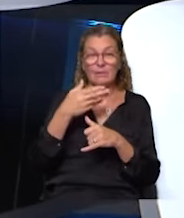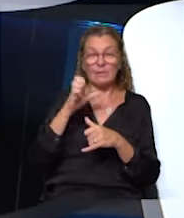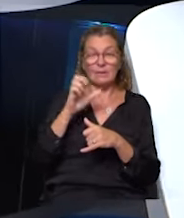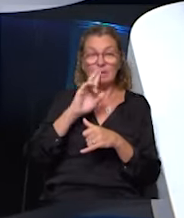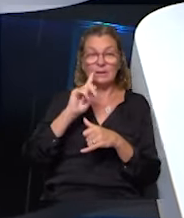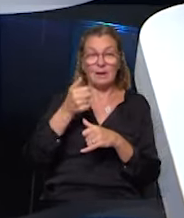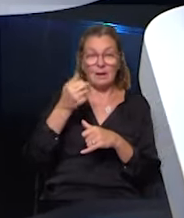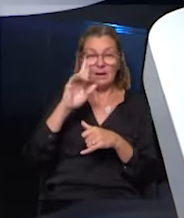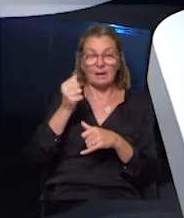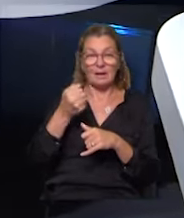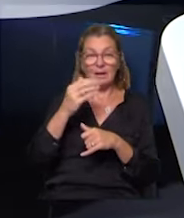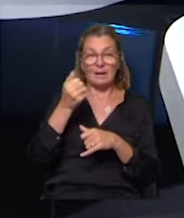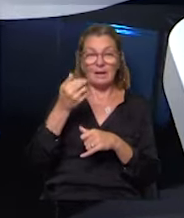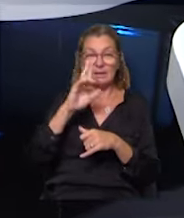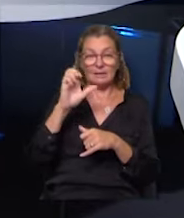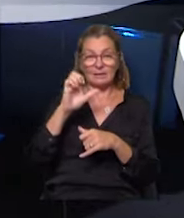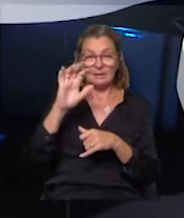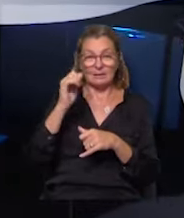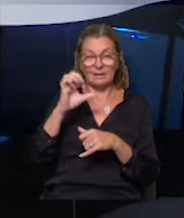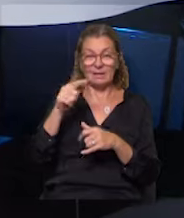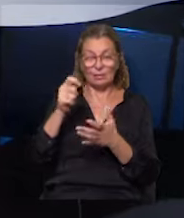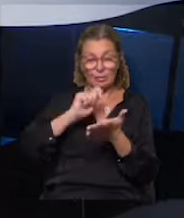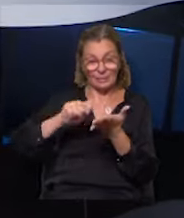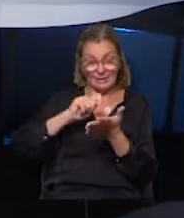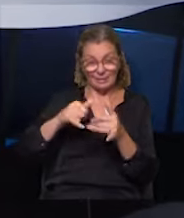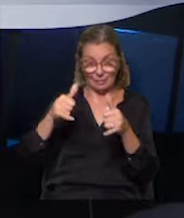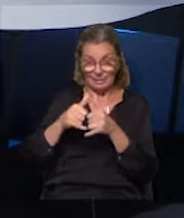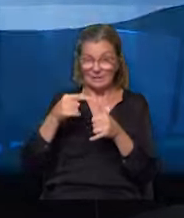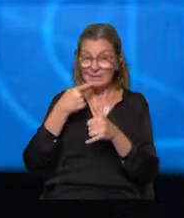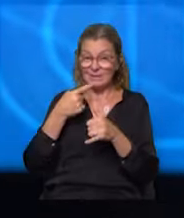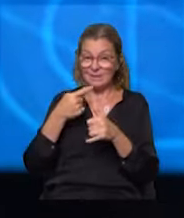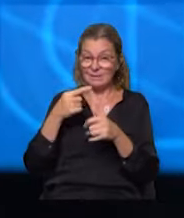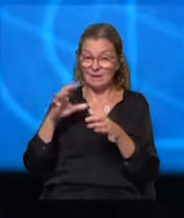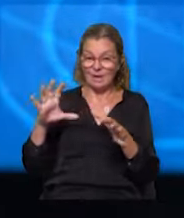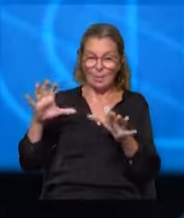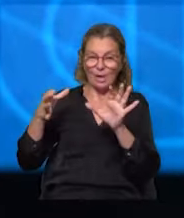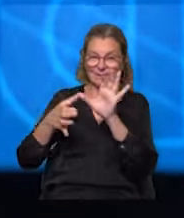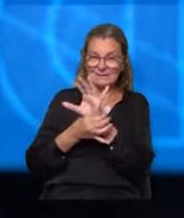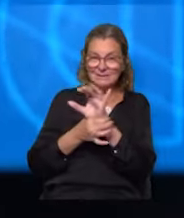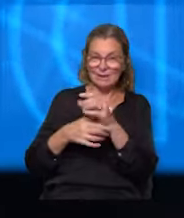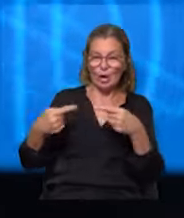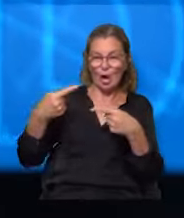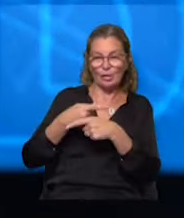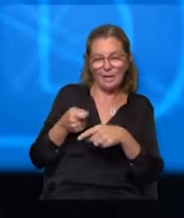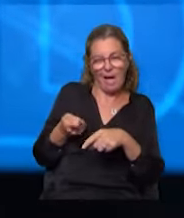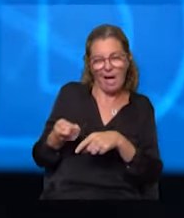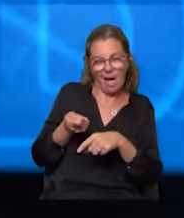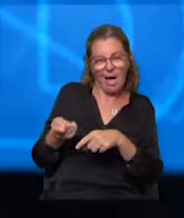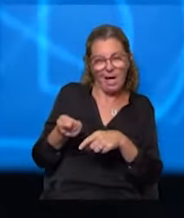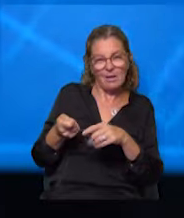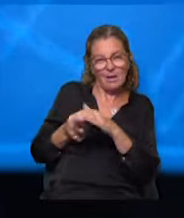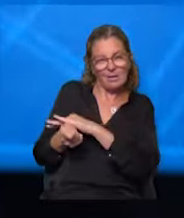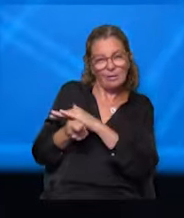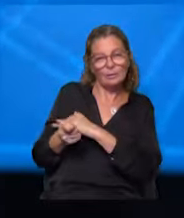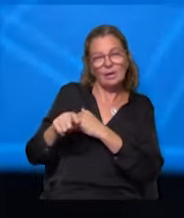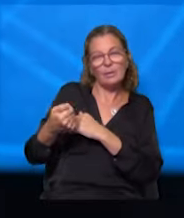carrera a efectos porque eso estaba escrito en los chats de atarlos sí de chantajear de extorsionar de